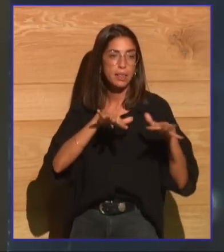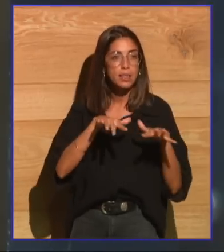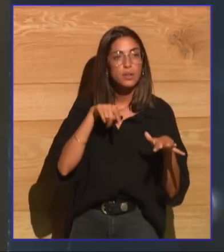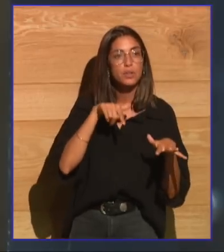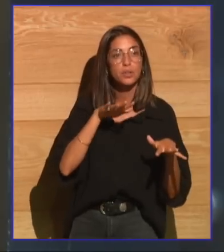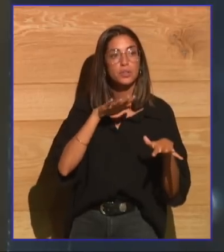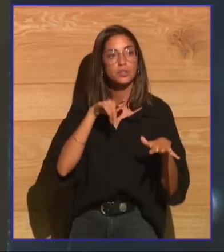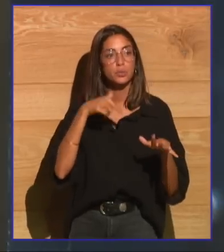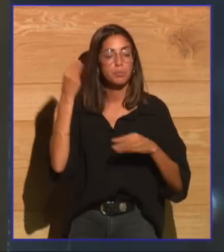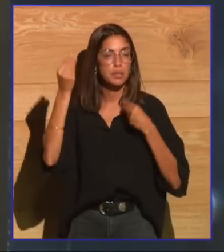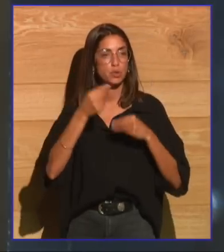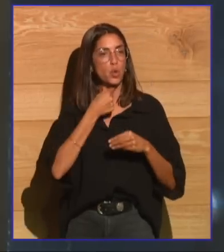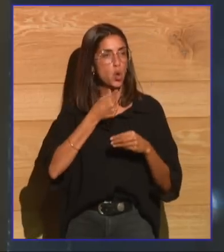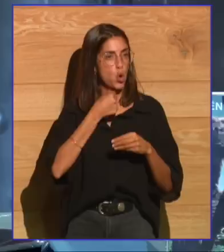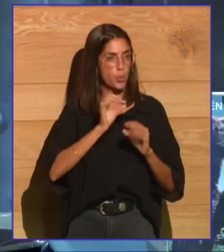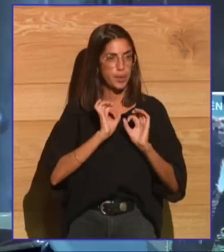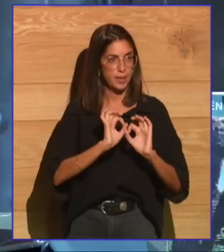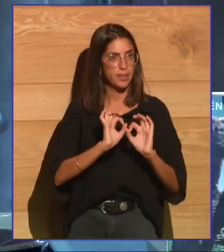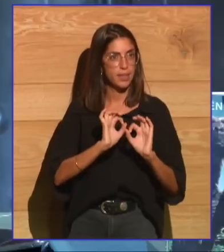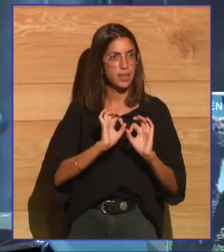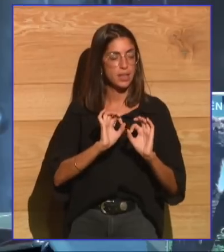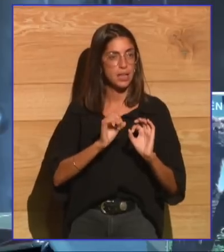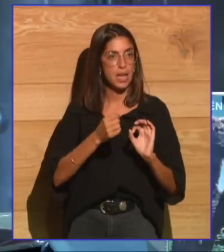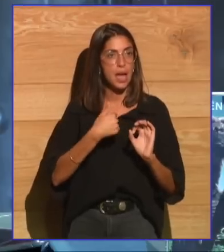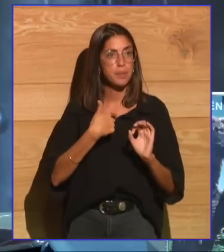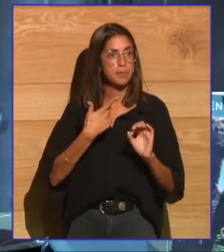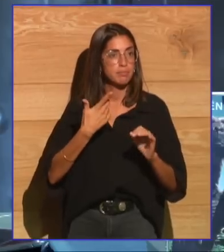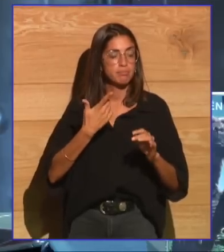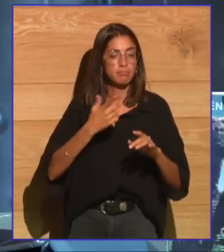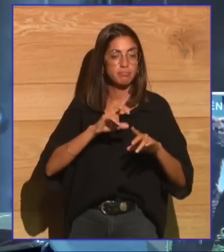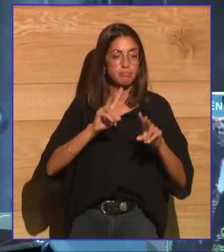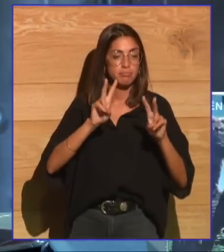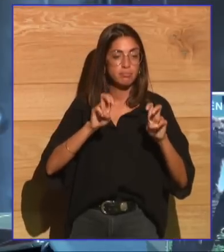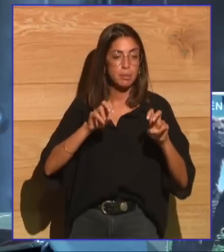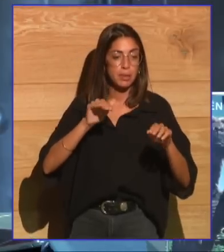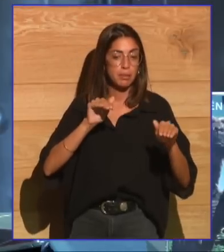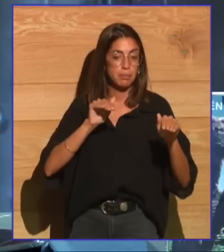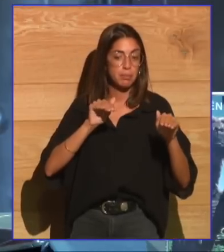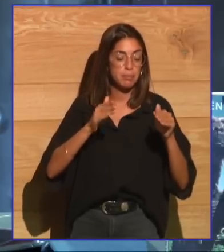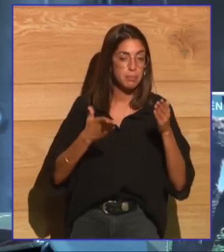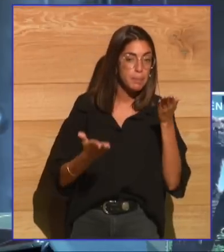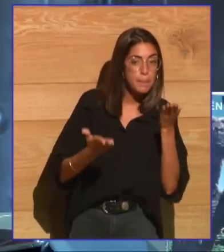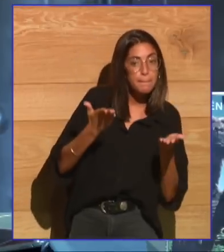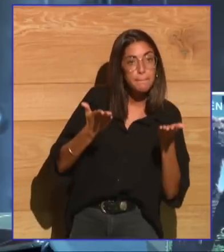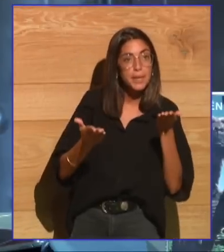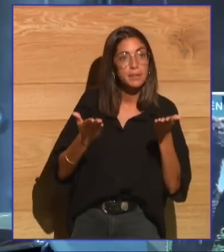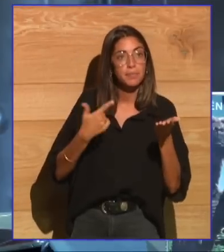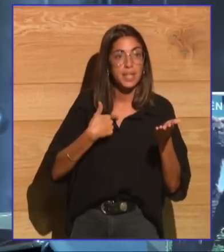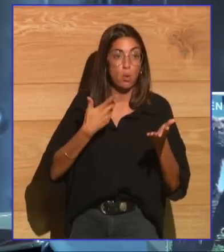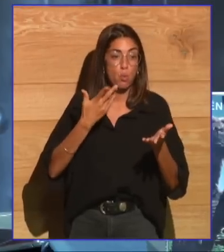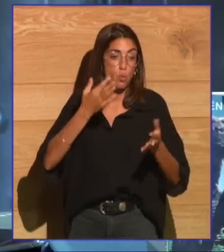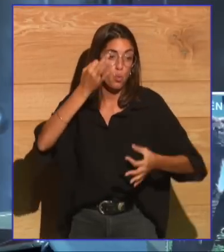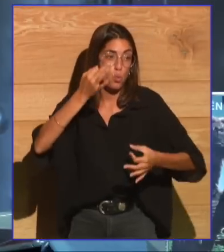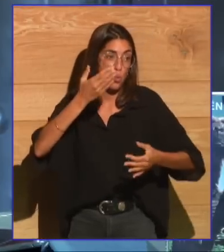sé desde lo vivan hasta uno simplemente ligero similitud de lo que está sucediendo que es injustificable desde ningún punto de vista